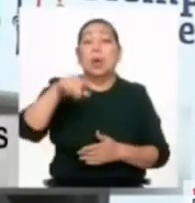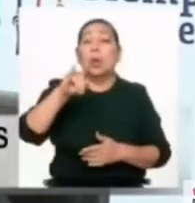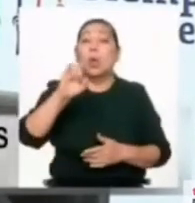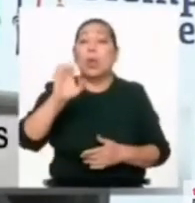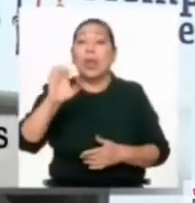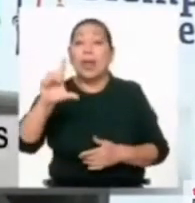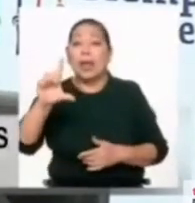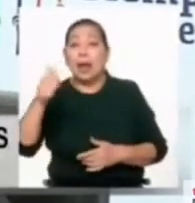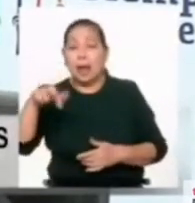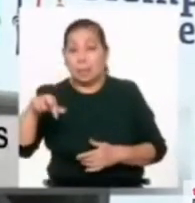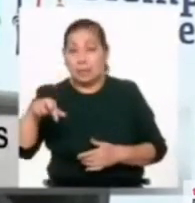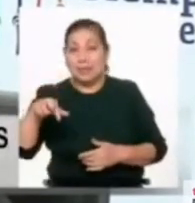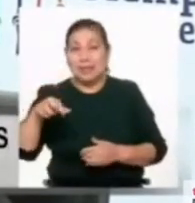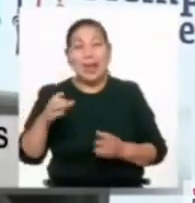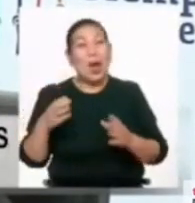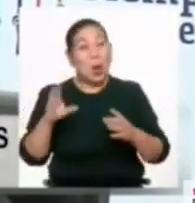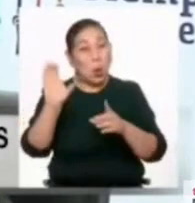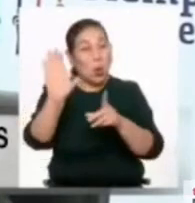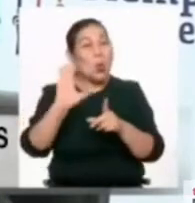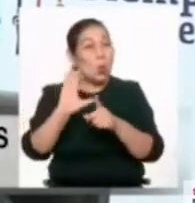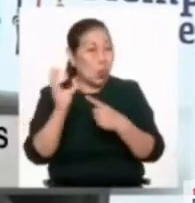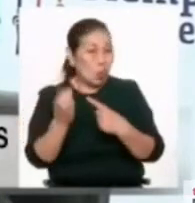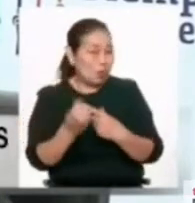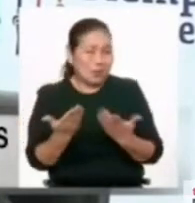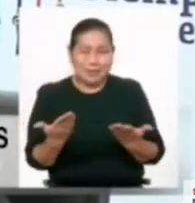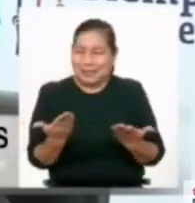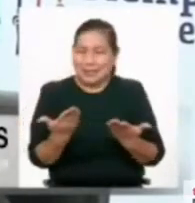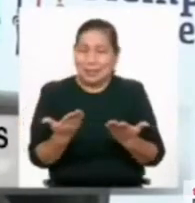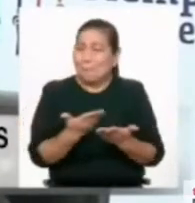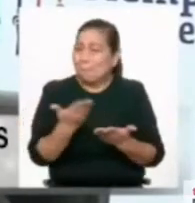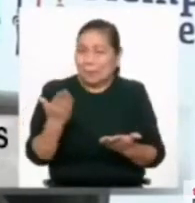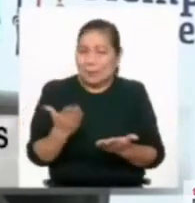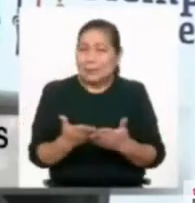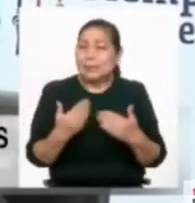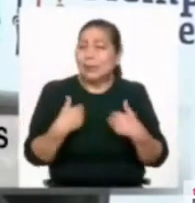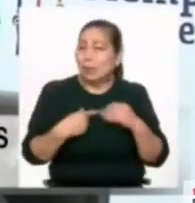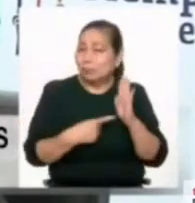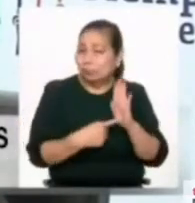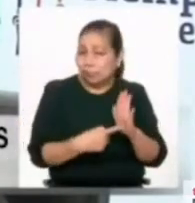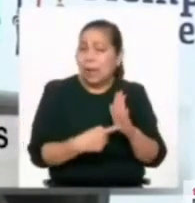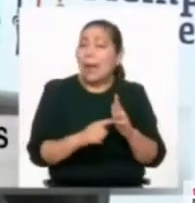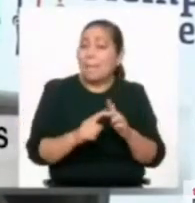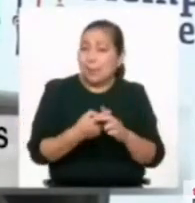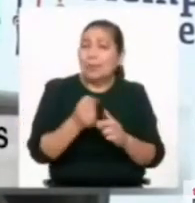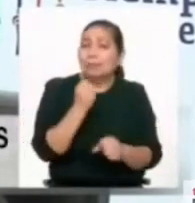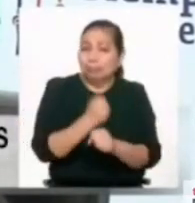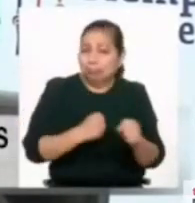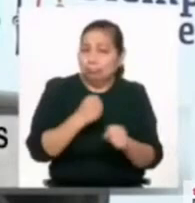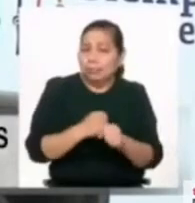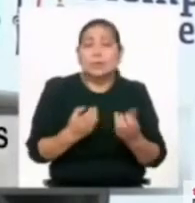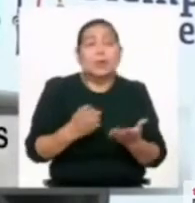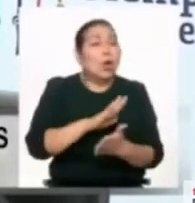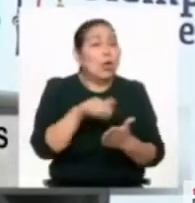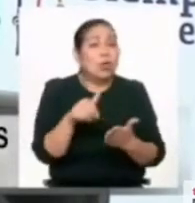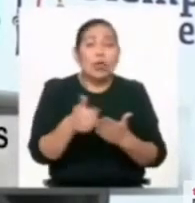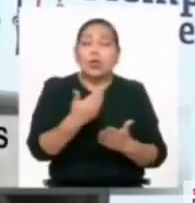ministros, porque la recuperación de Cuélac no solamente es una situación que debemos exponerla, sino empezar a ejecutarlas.